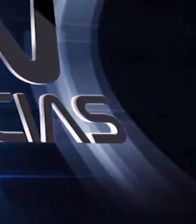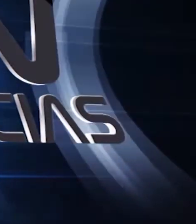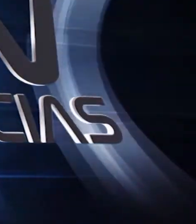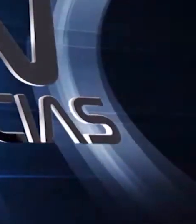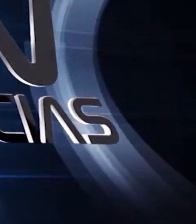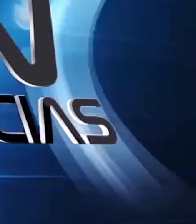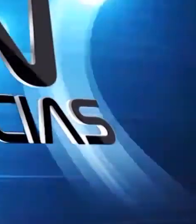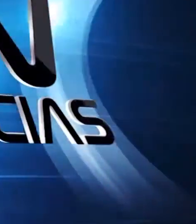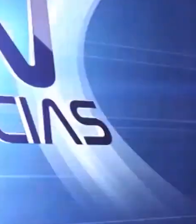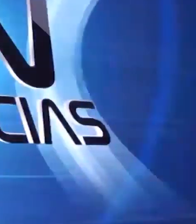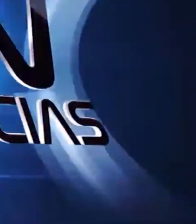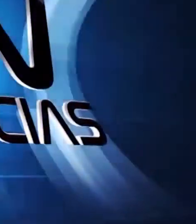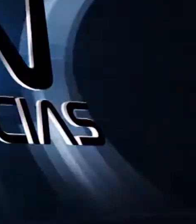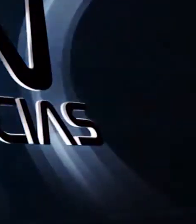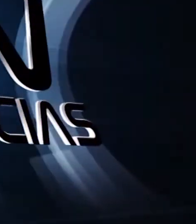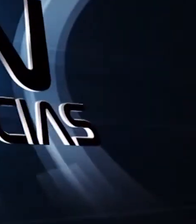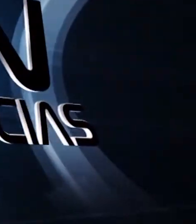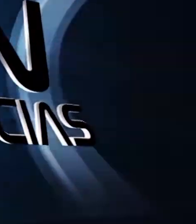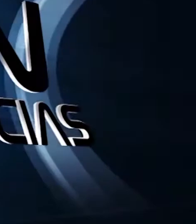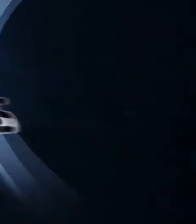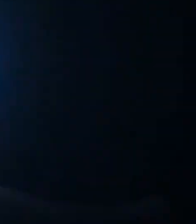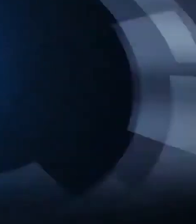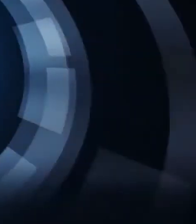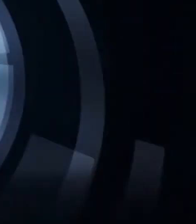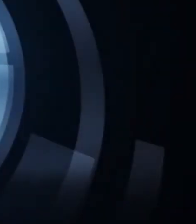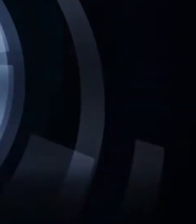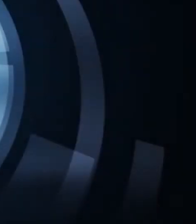¡Suscríbete al canal! ¡Gracias! ¡Gracias! ¡Gracias!